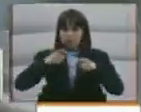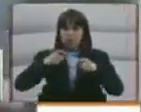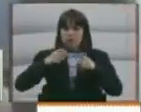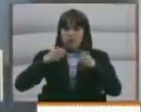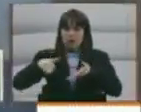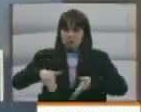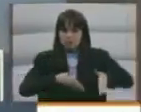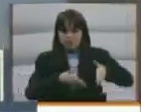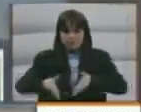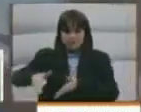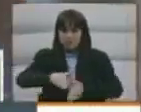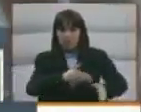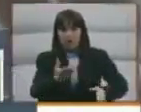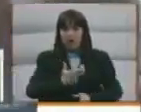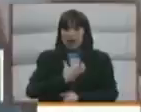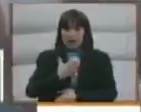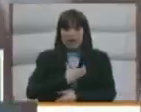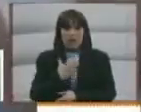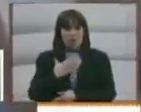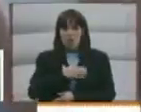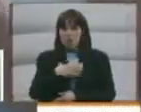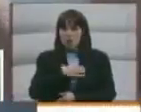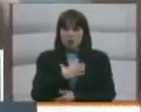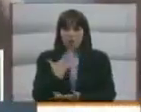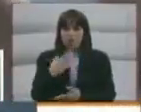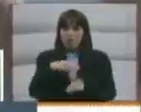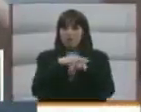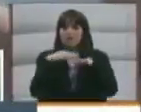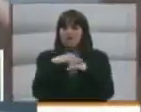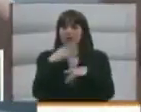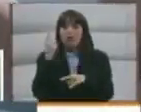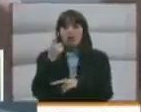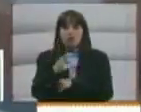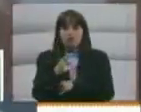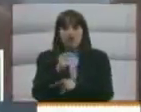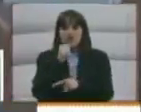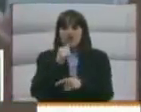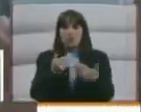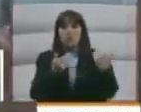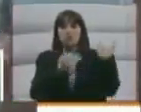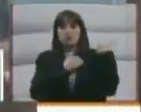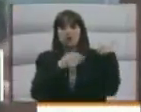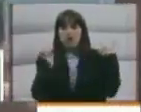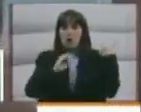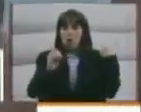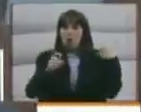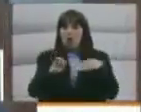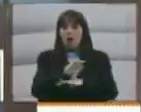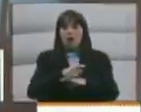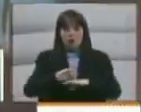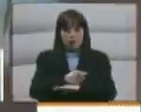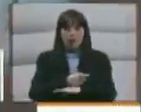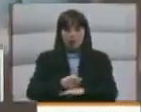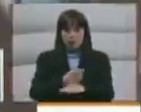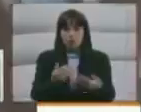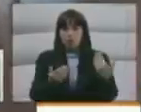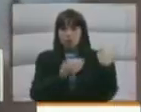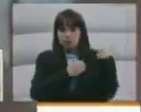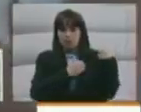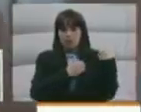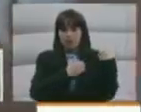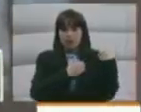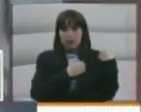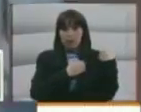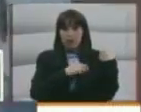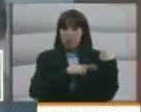una alcaldía. ¿Le corresponde al ministerio entonces? No, eso le correspondería, sí, o a una gobernación, pero acuérdate que la gobernación nuestra